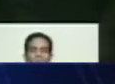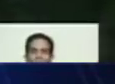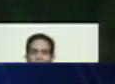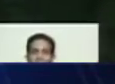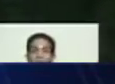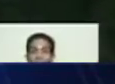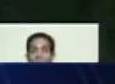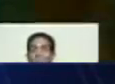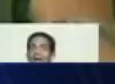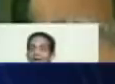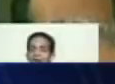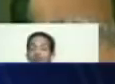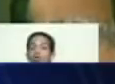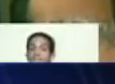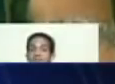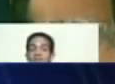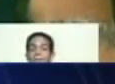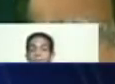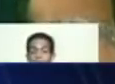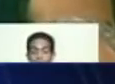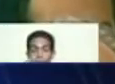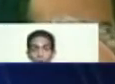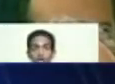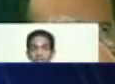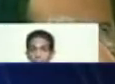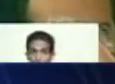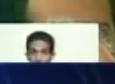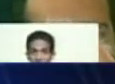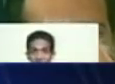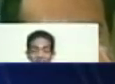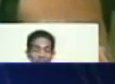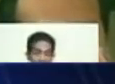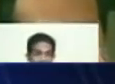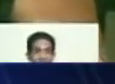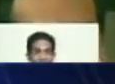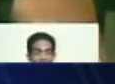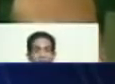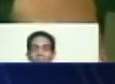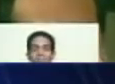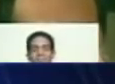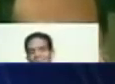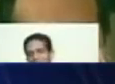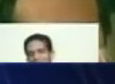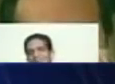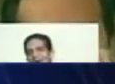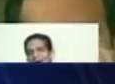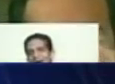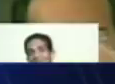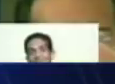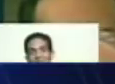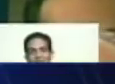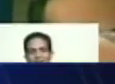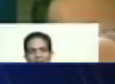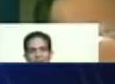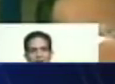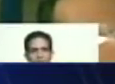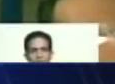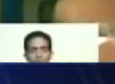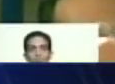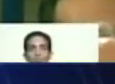decreto. Porque a pesar de que estamos casi listos en un 100% de todas las